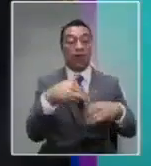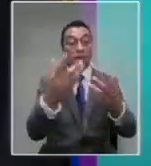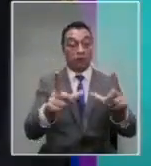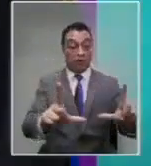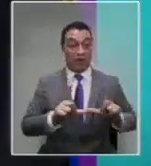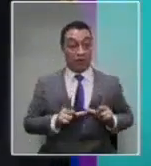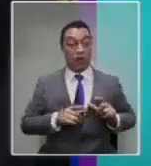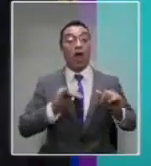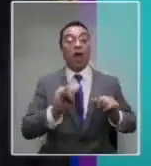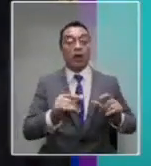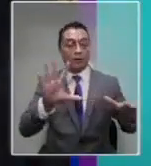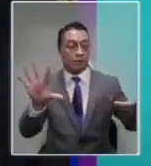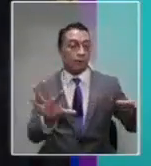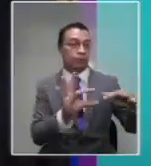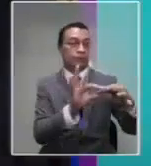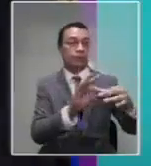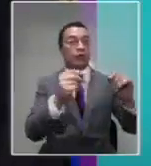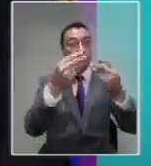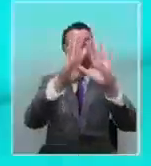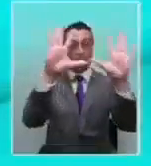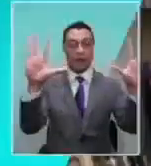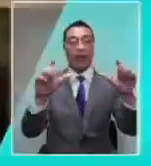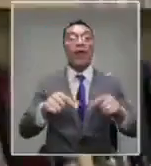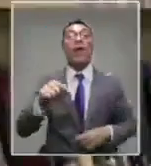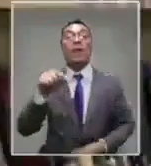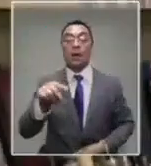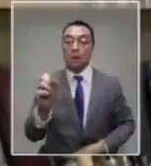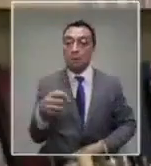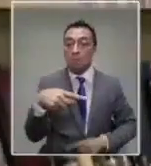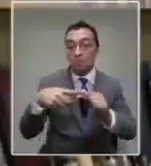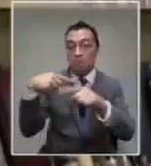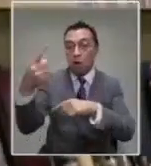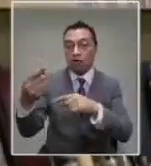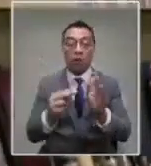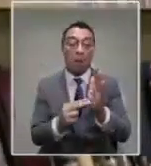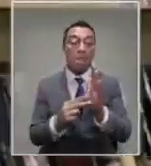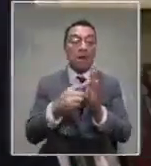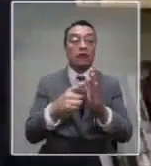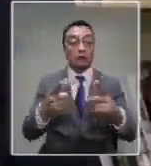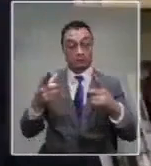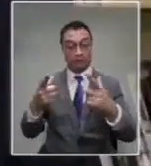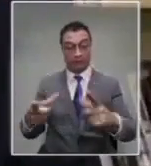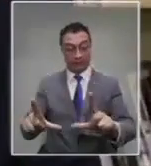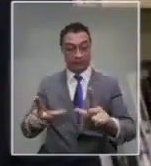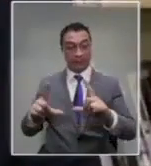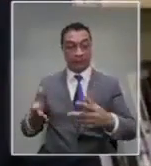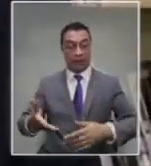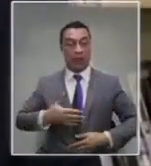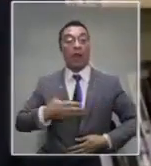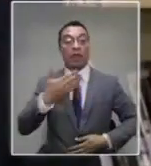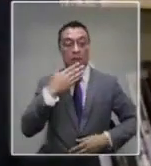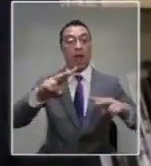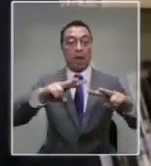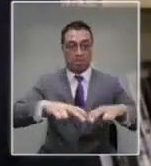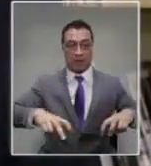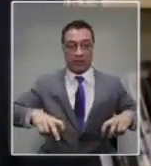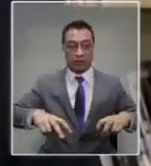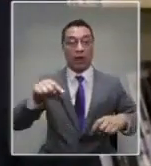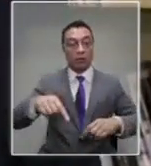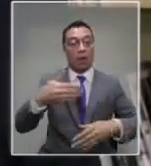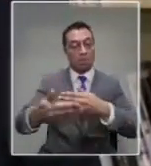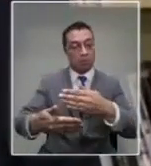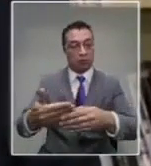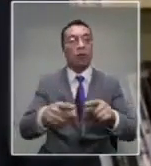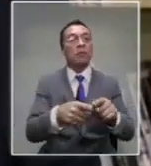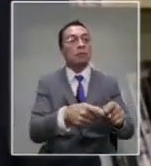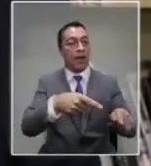de pregrado y en vinculación con el medio. Nuestro nuevo paso, nuestro próximo paso, va a ser acreditarnos también en investigación. Y